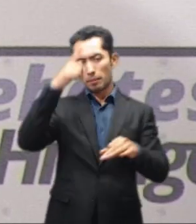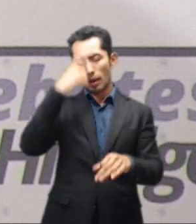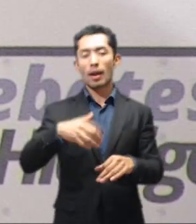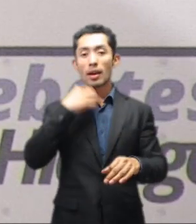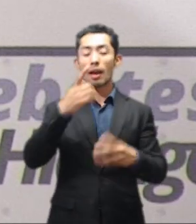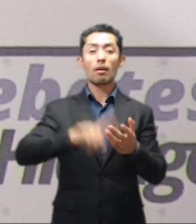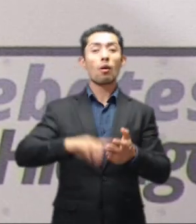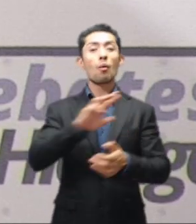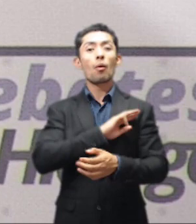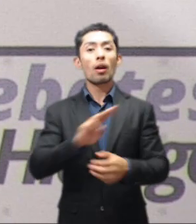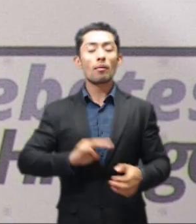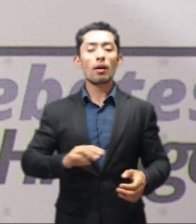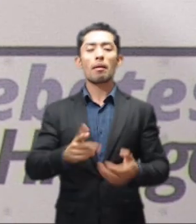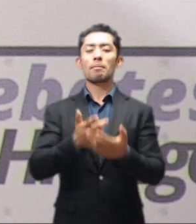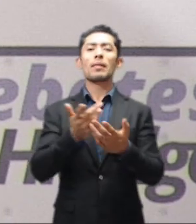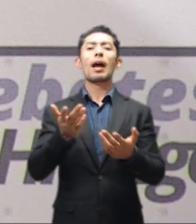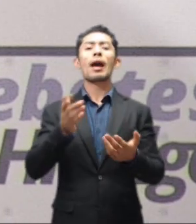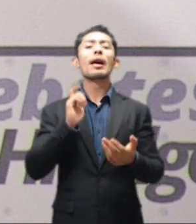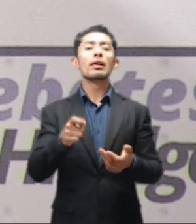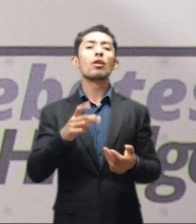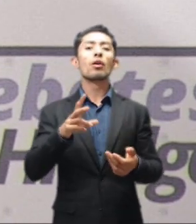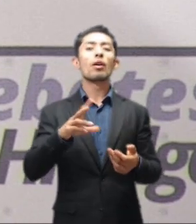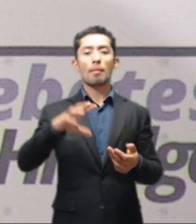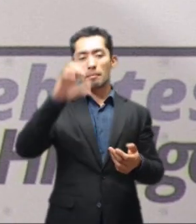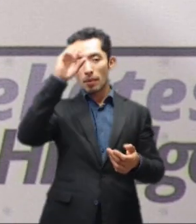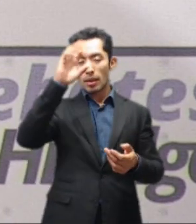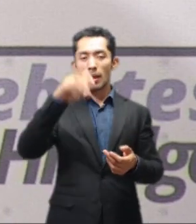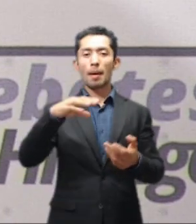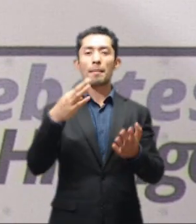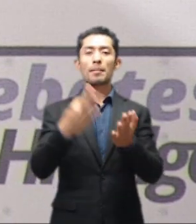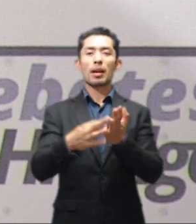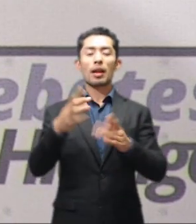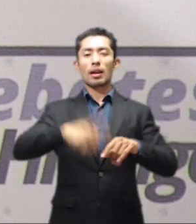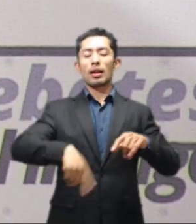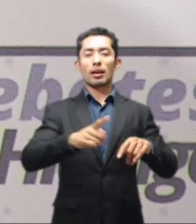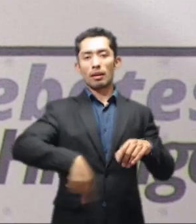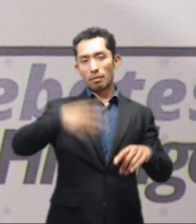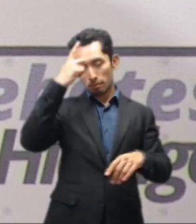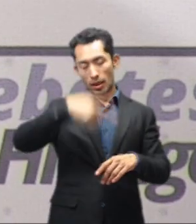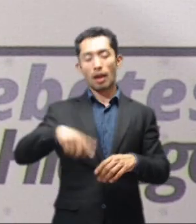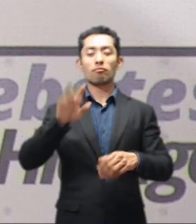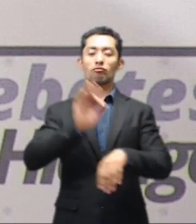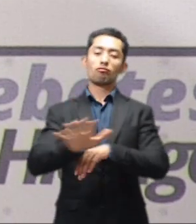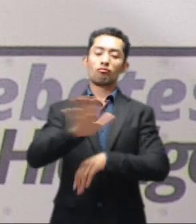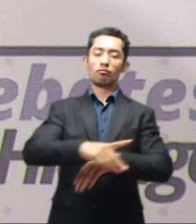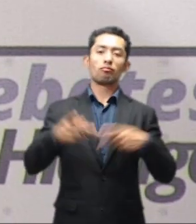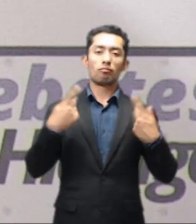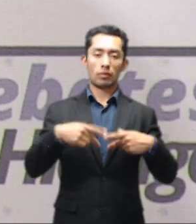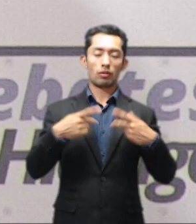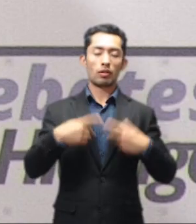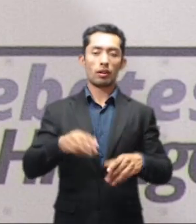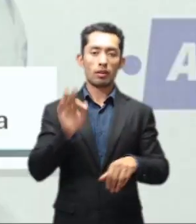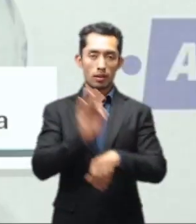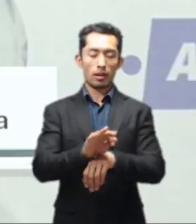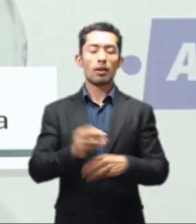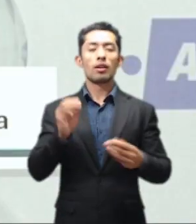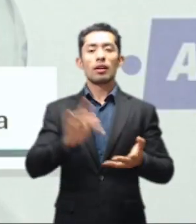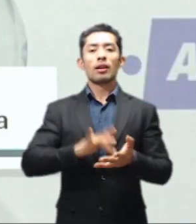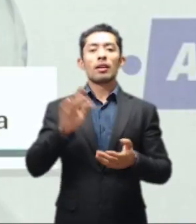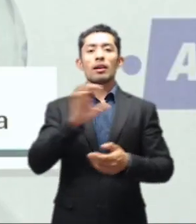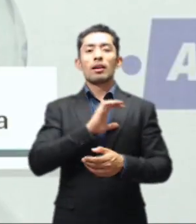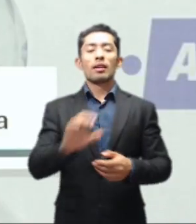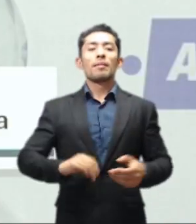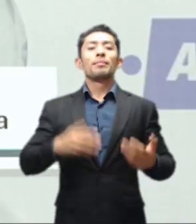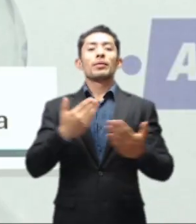al municipio Libre de minería metálica y en favor de la población de paso yucan Muchas gracias